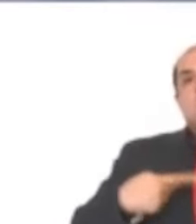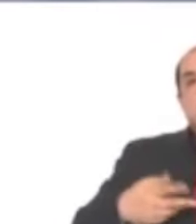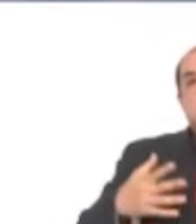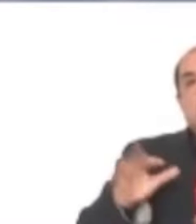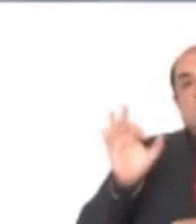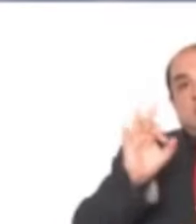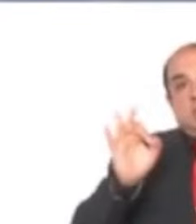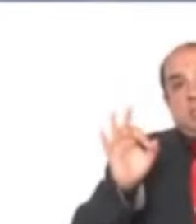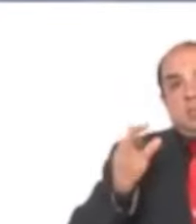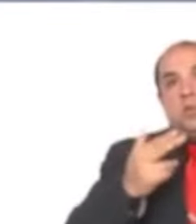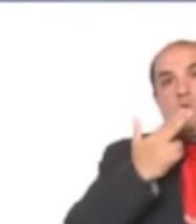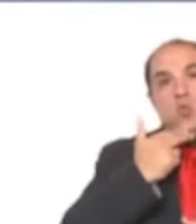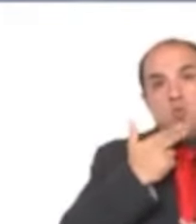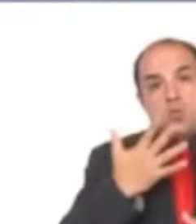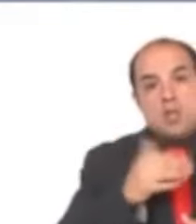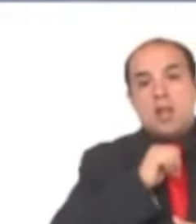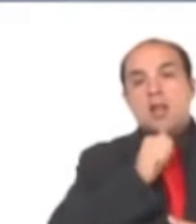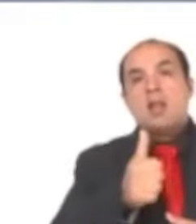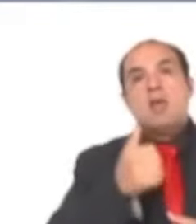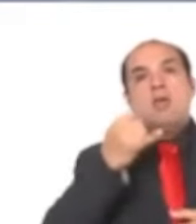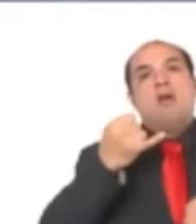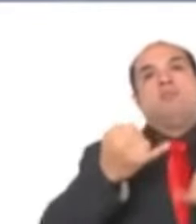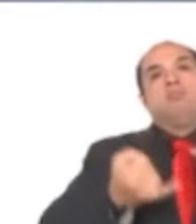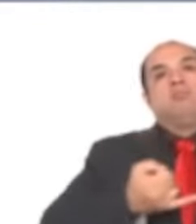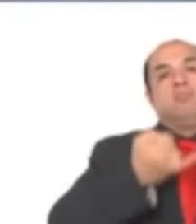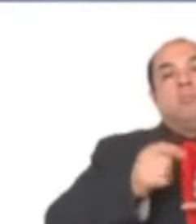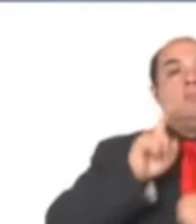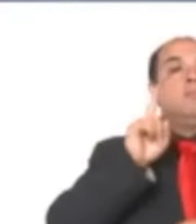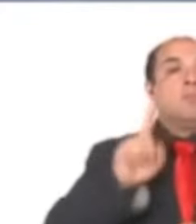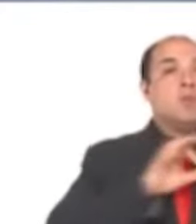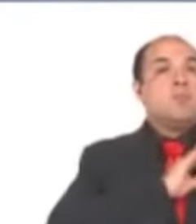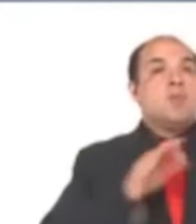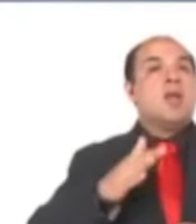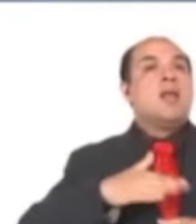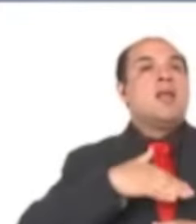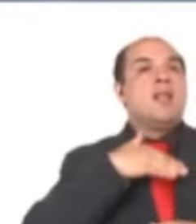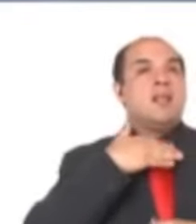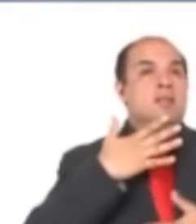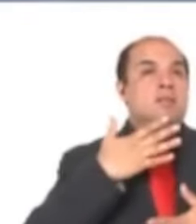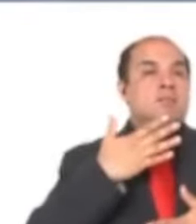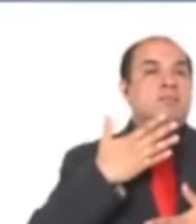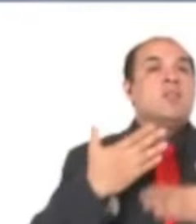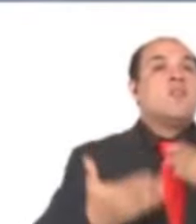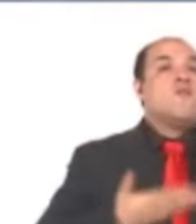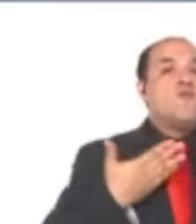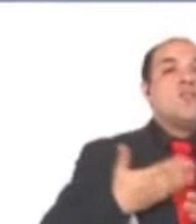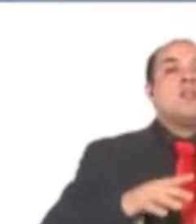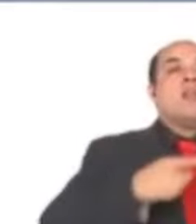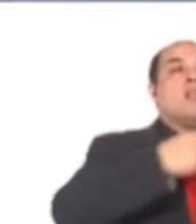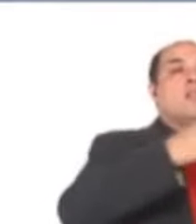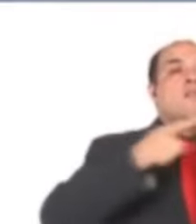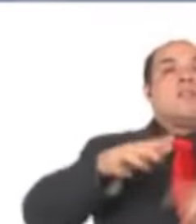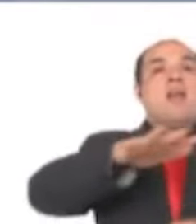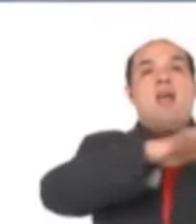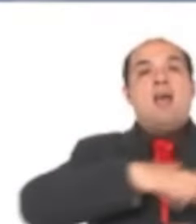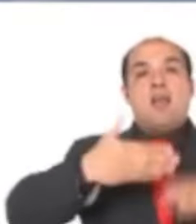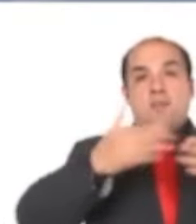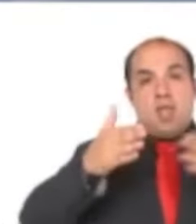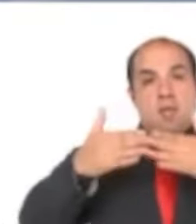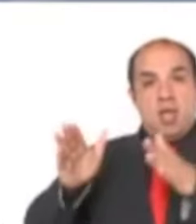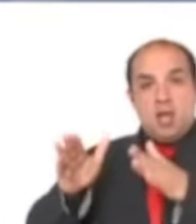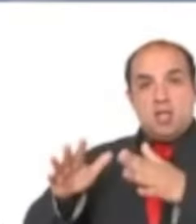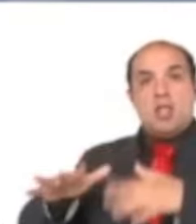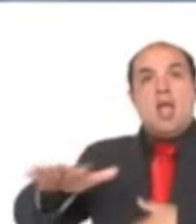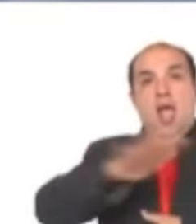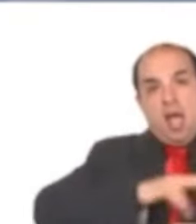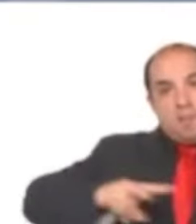vez no usen ninguno de los juegos, pero podrán disfrutar de todos sus espacios abiertos, de los